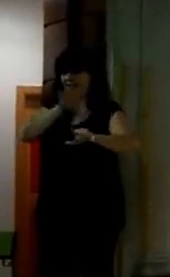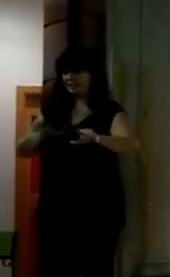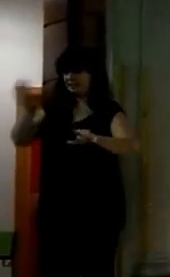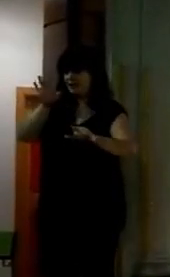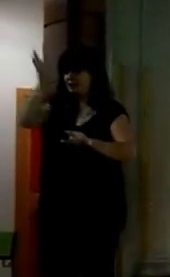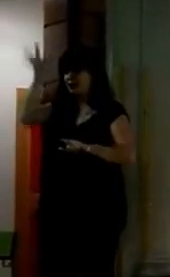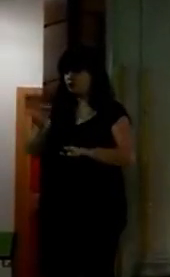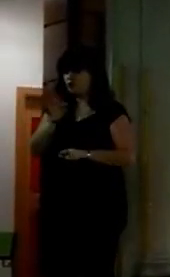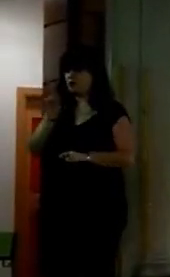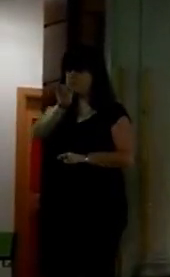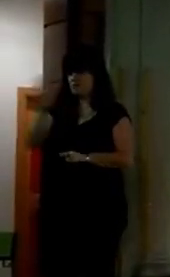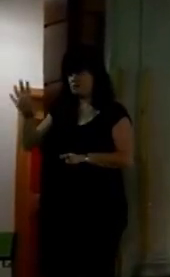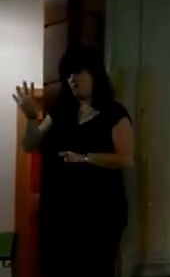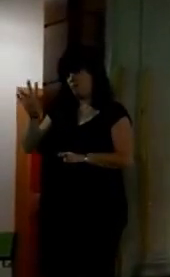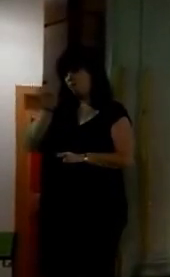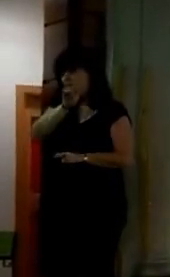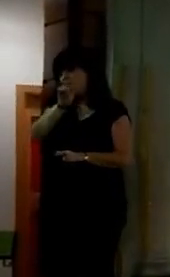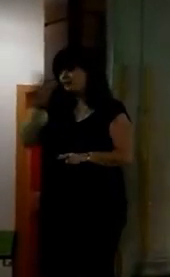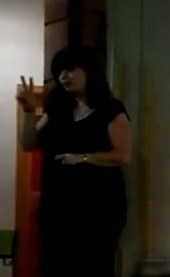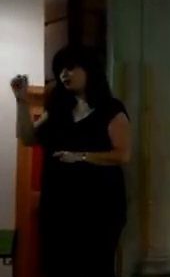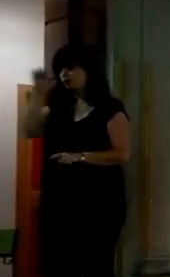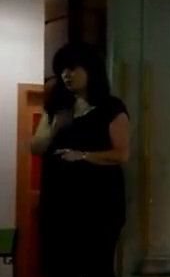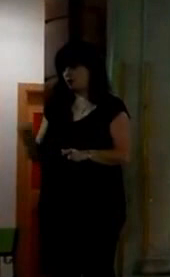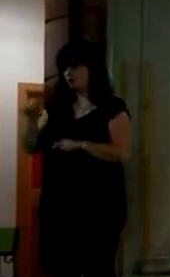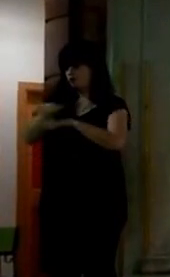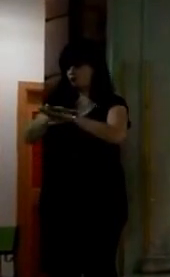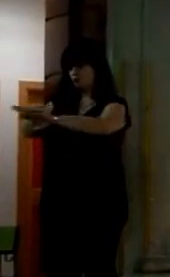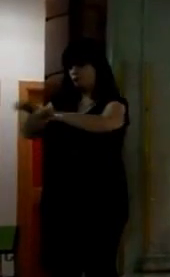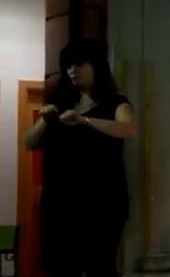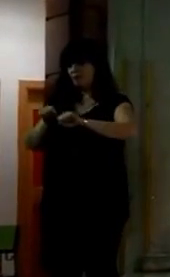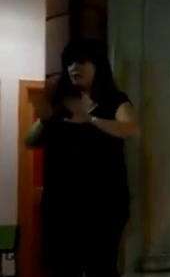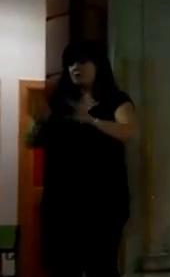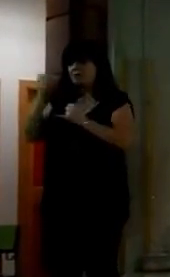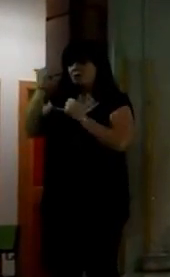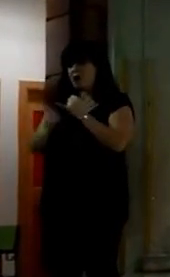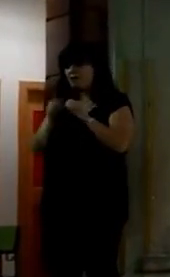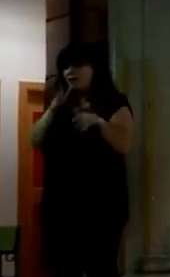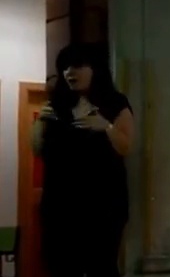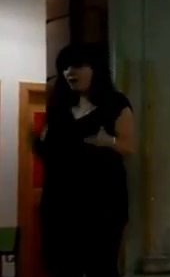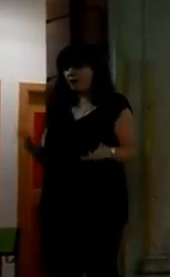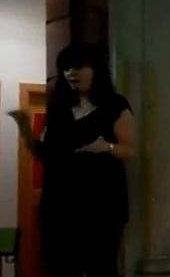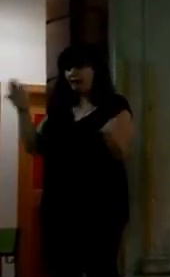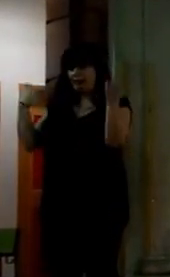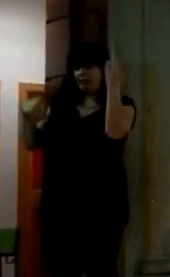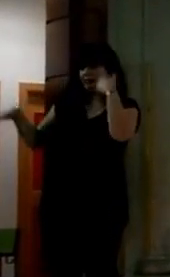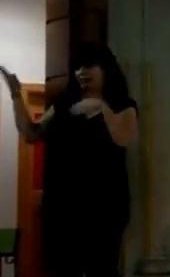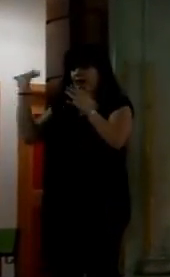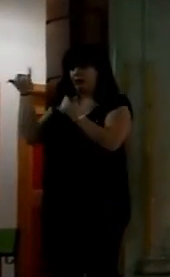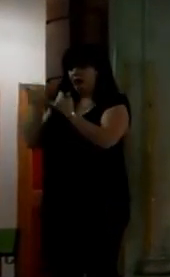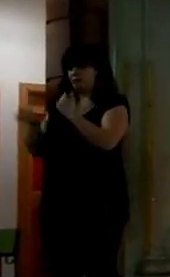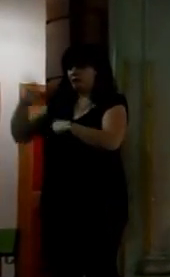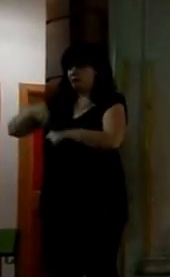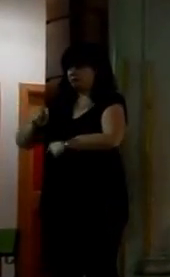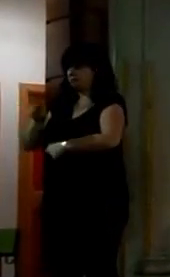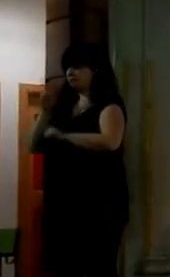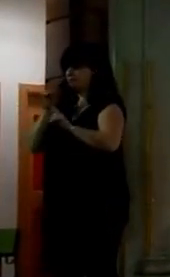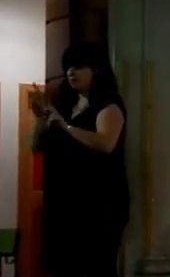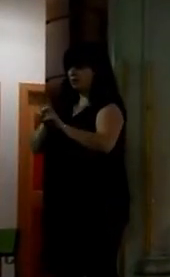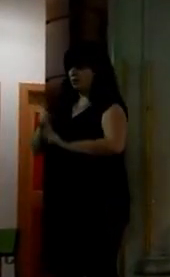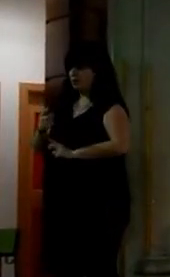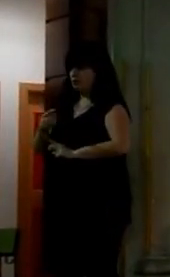durante 22 anos. Pero o seu escaquero actual causa-nos bochorno a todos,